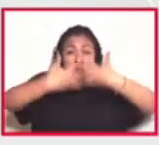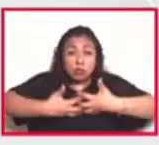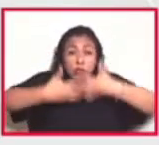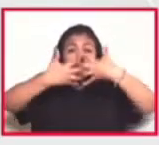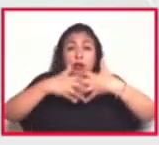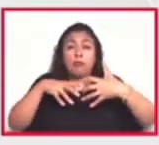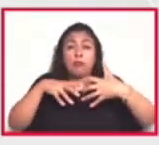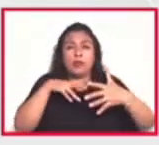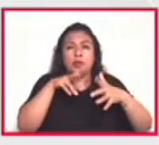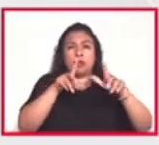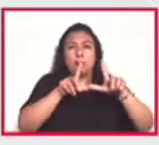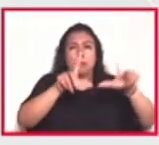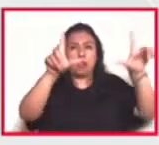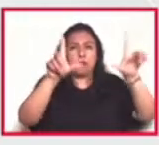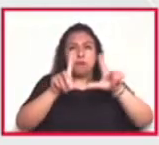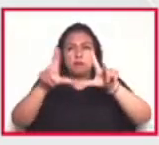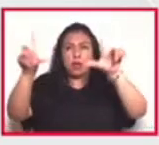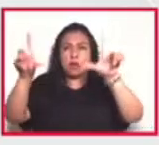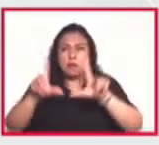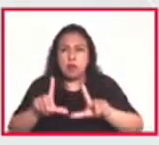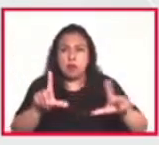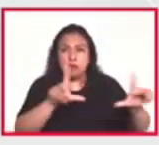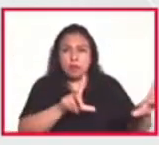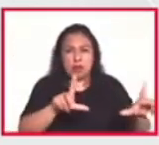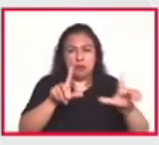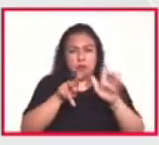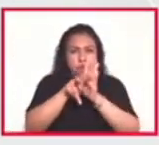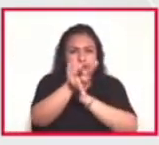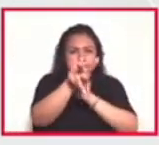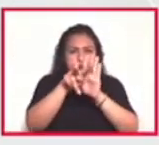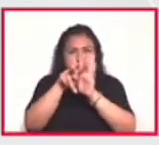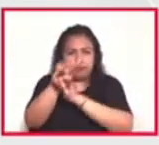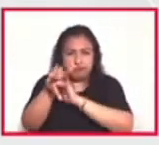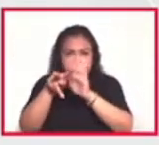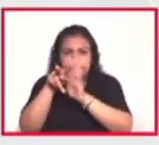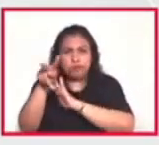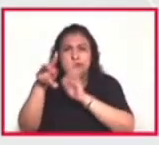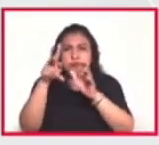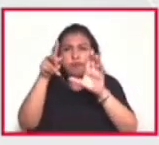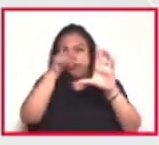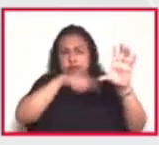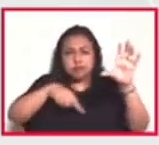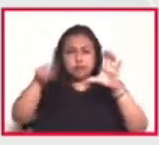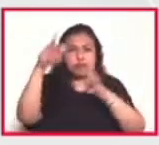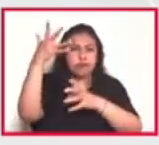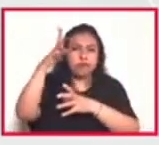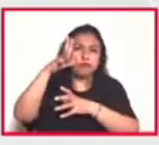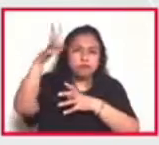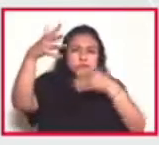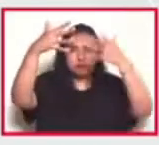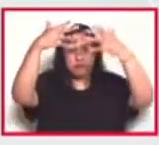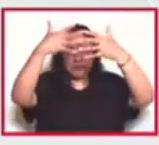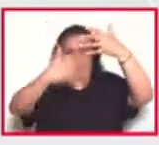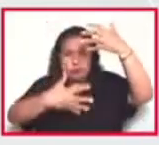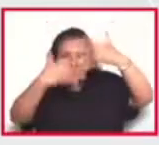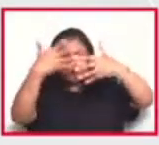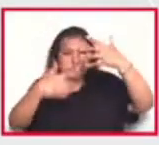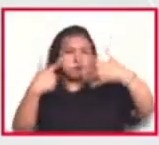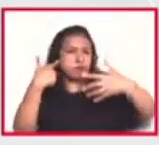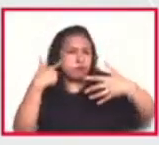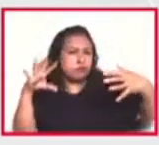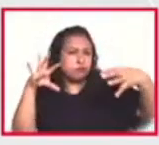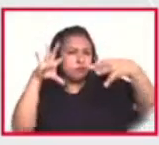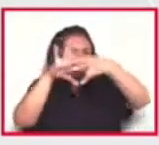pantallas moleculares, cónicas y de retroproyección, giroscopios, pantallas solares, persianas y un diseño sonoro